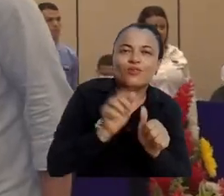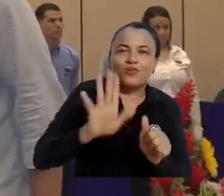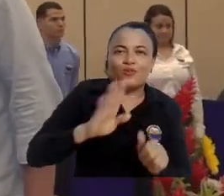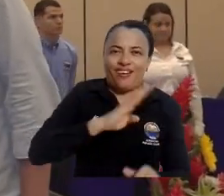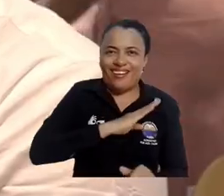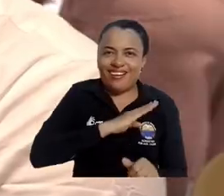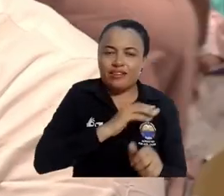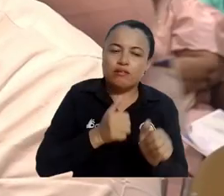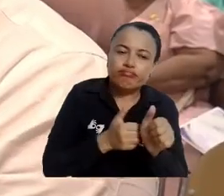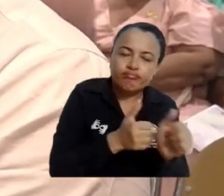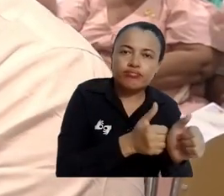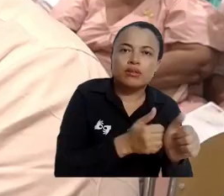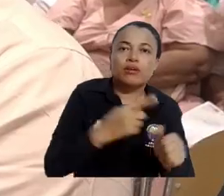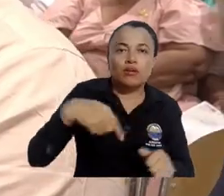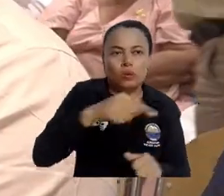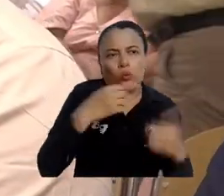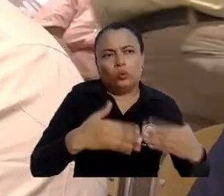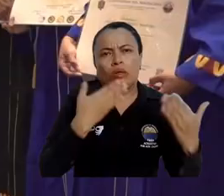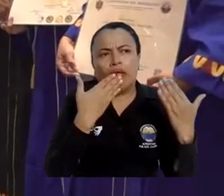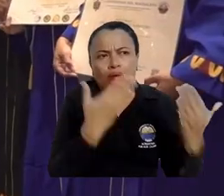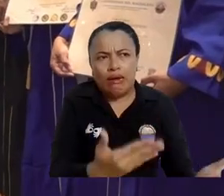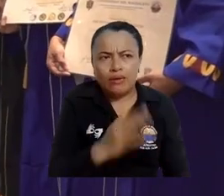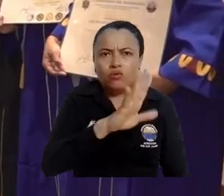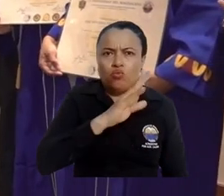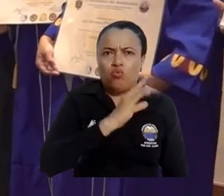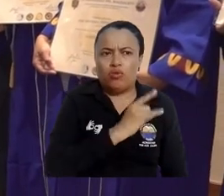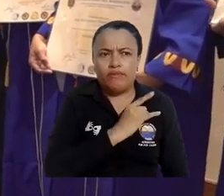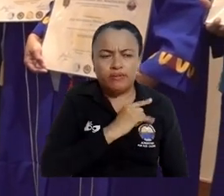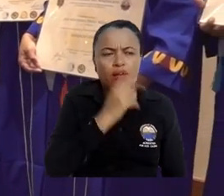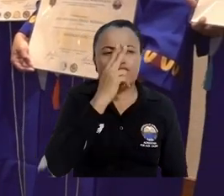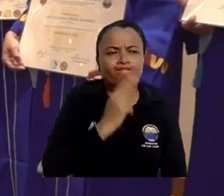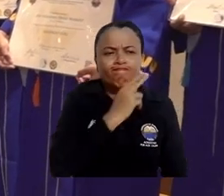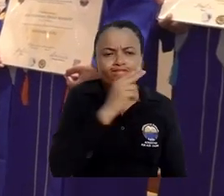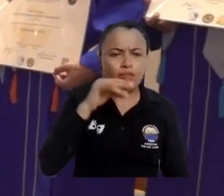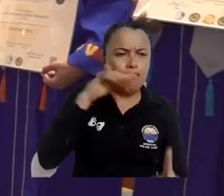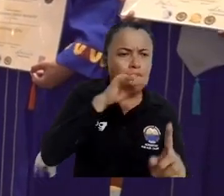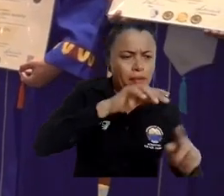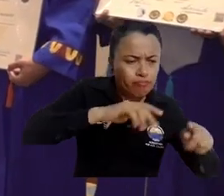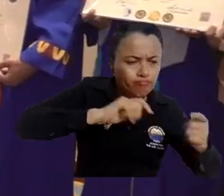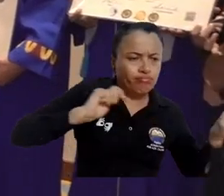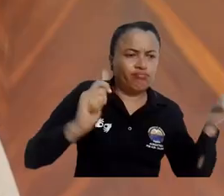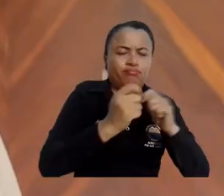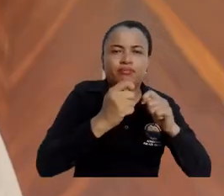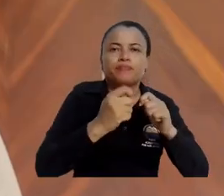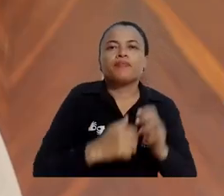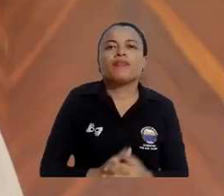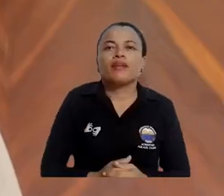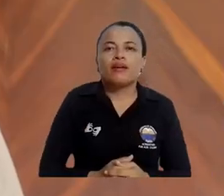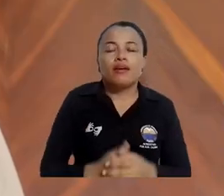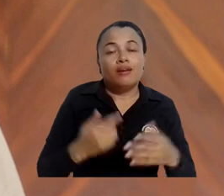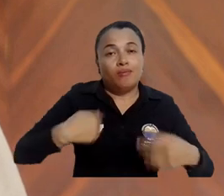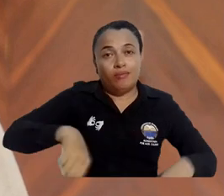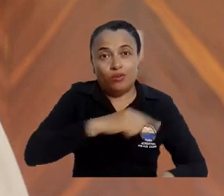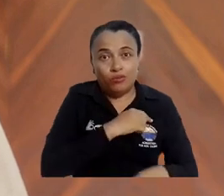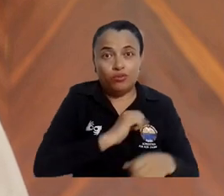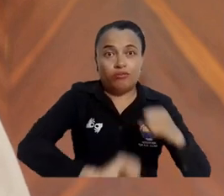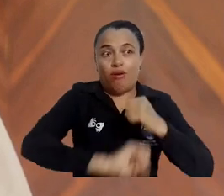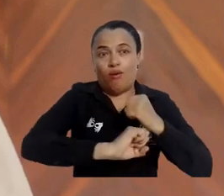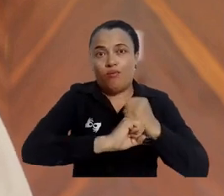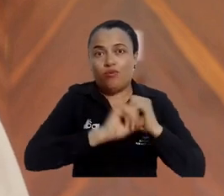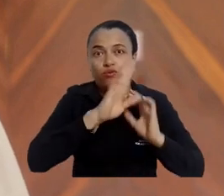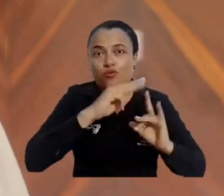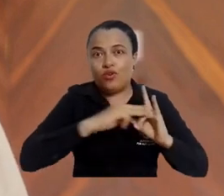sus mandatarios, quienes agradecieron a la alma mater por su compromiso con la transformación del territorio. Para nosotros es de gran